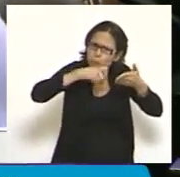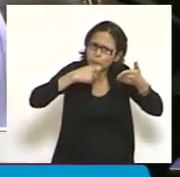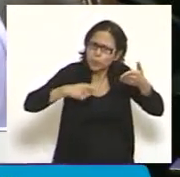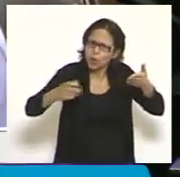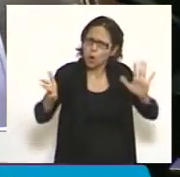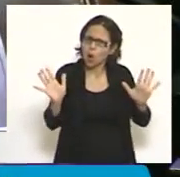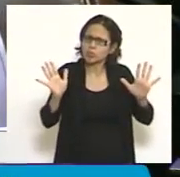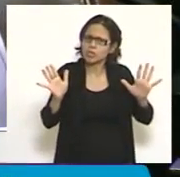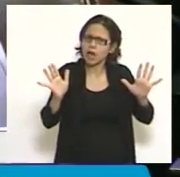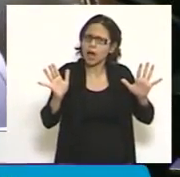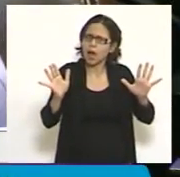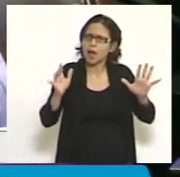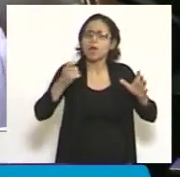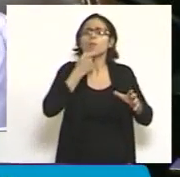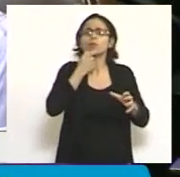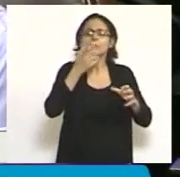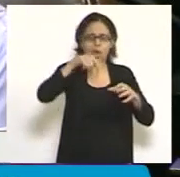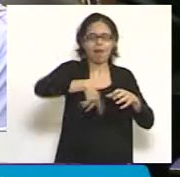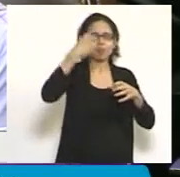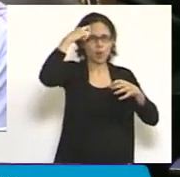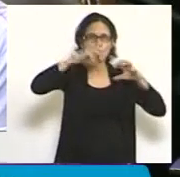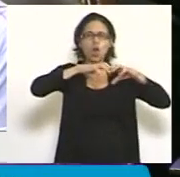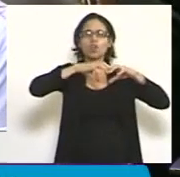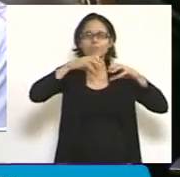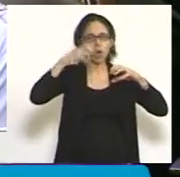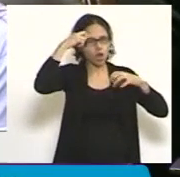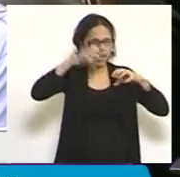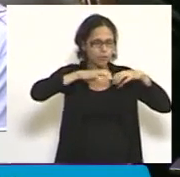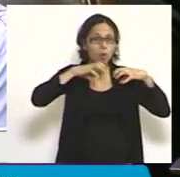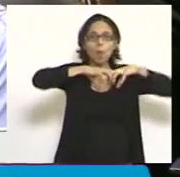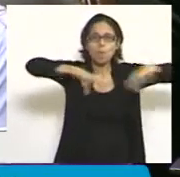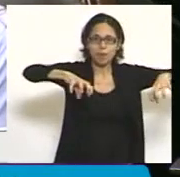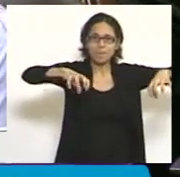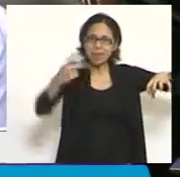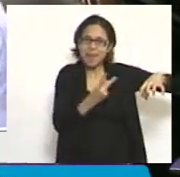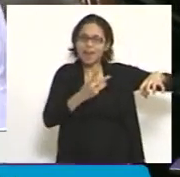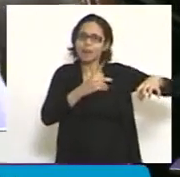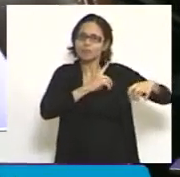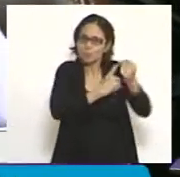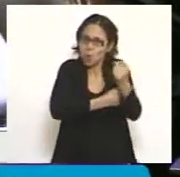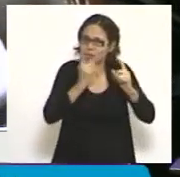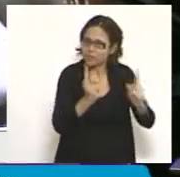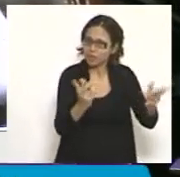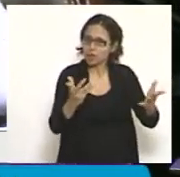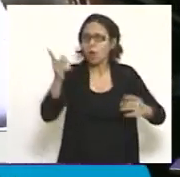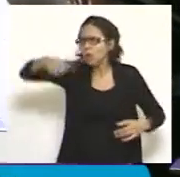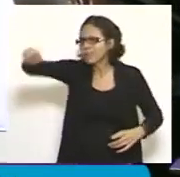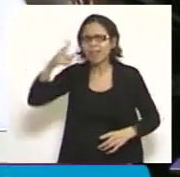la bicameral del Congreso. Ustedes no se dan cuenta